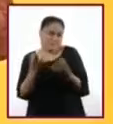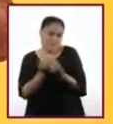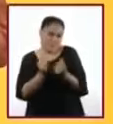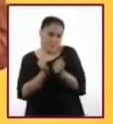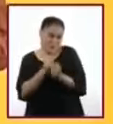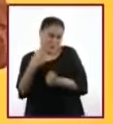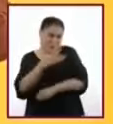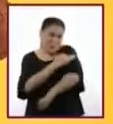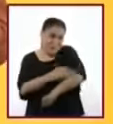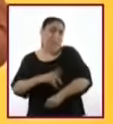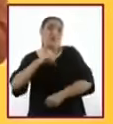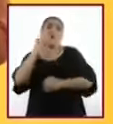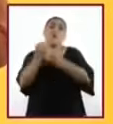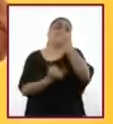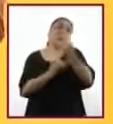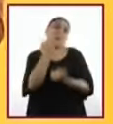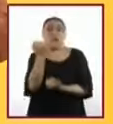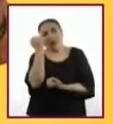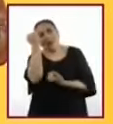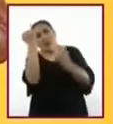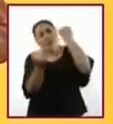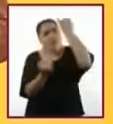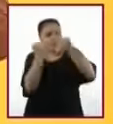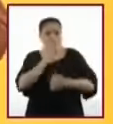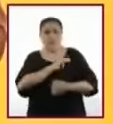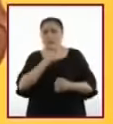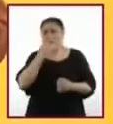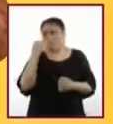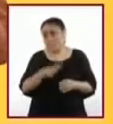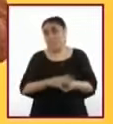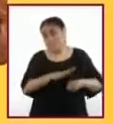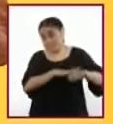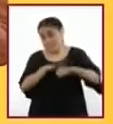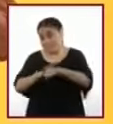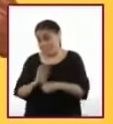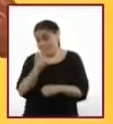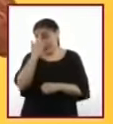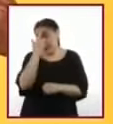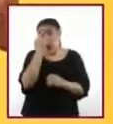familia, jueguen a improvisar situaciones divertidas. Recuerden que cada